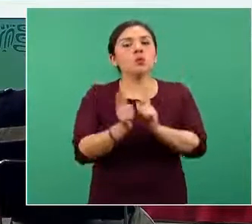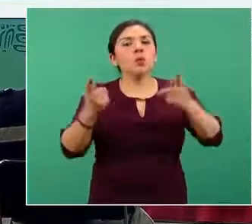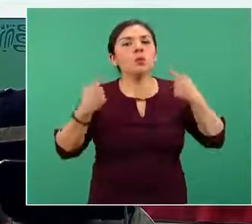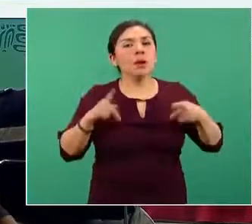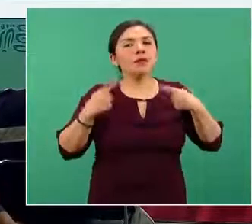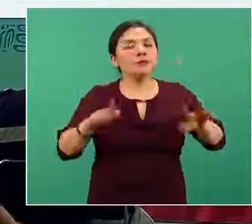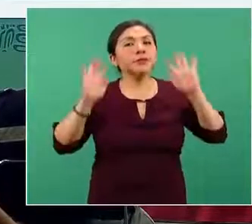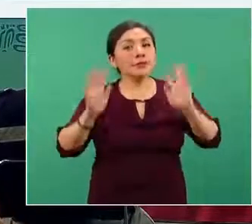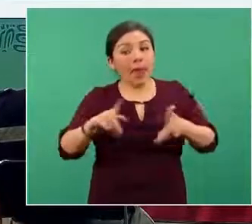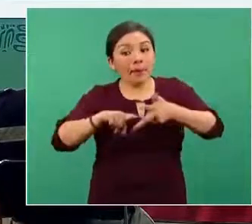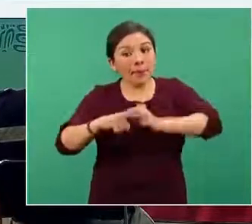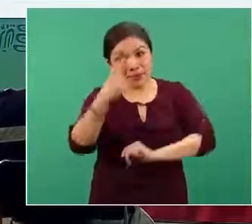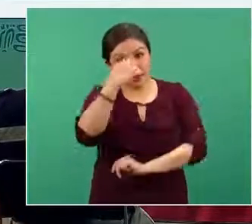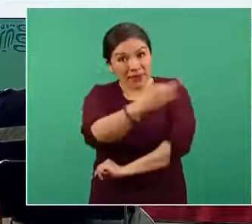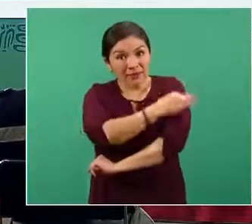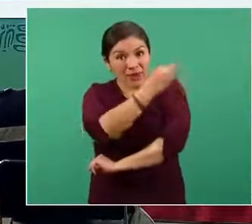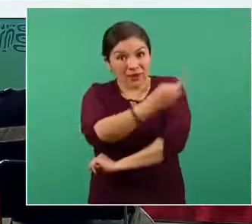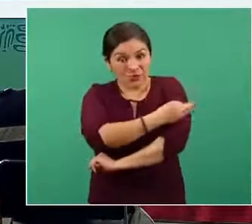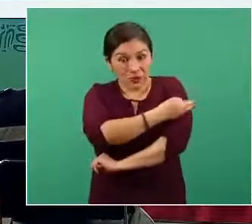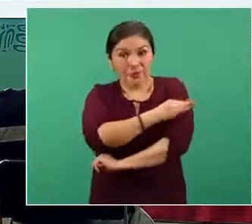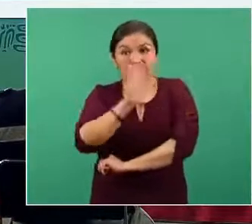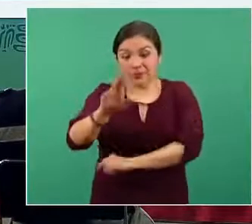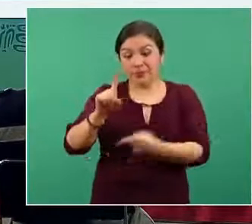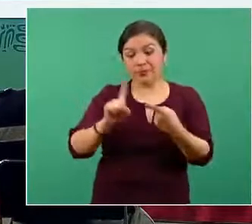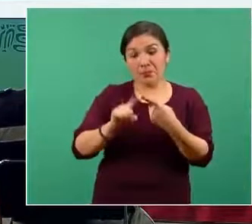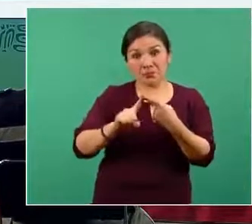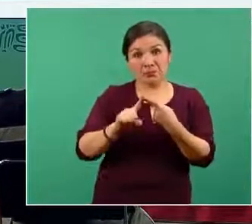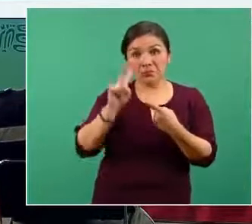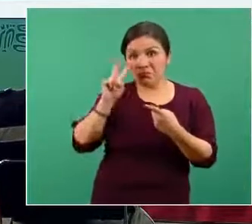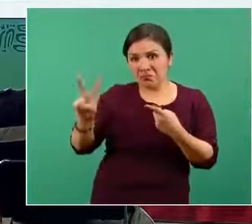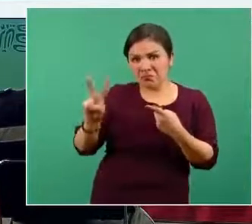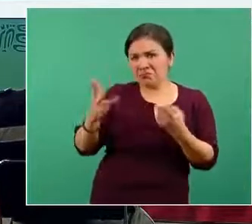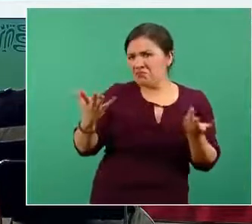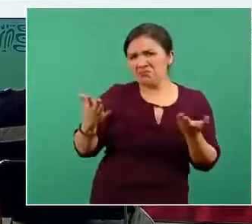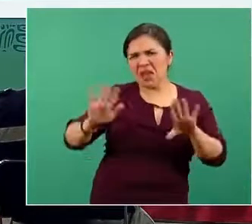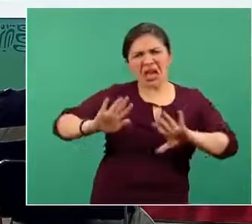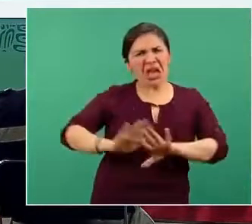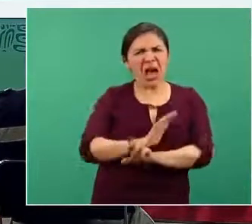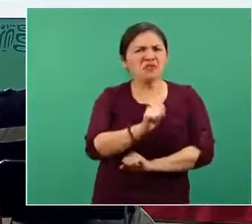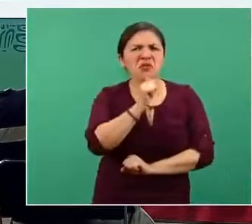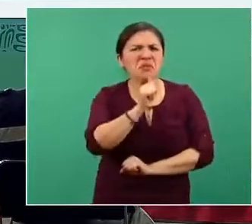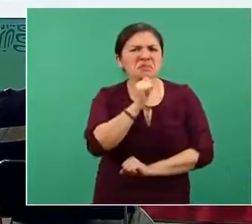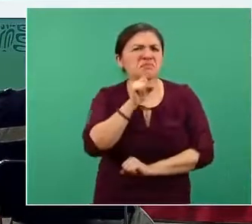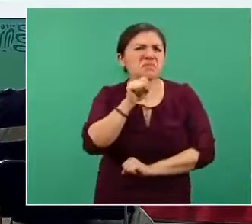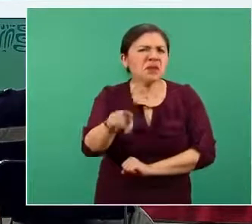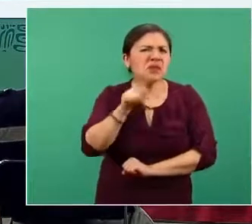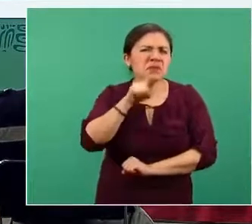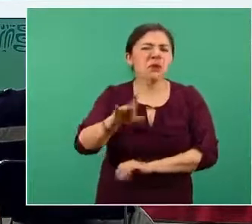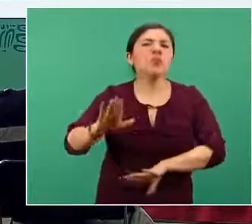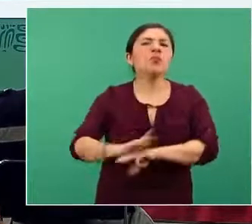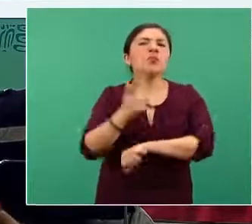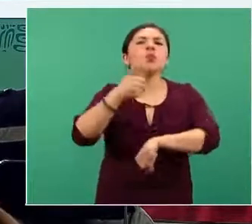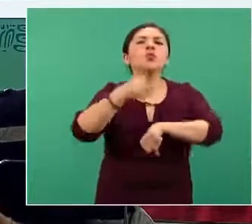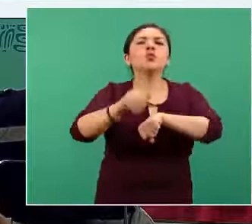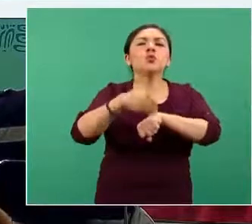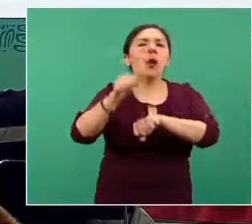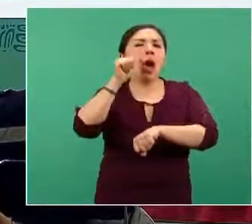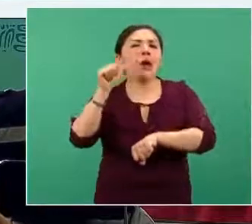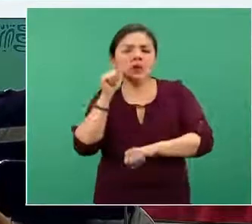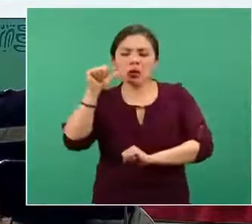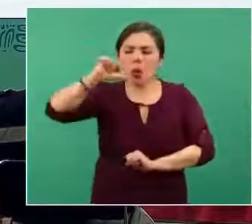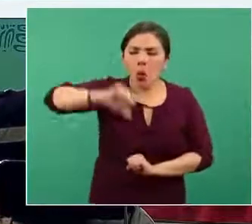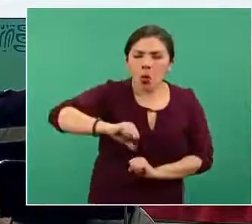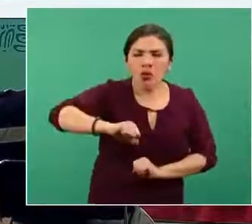han iniciado la vacunación. En el primero no tenemos mucha modificación en relación a los números de ayer,